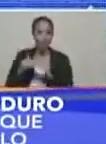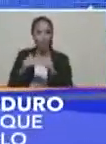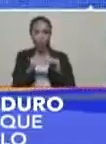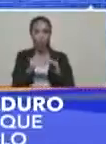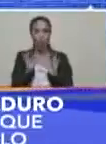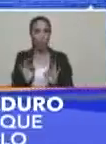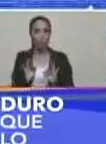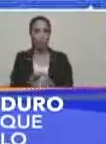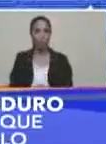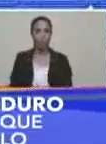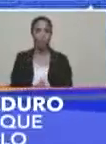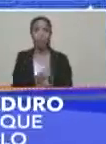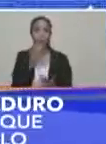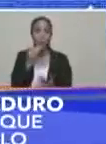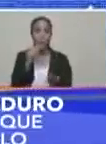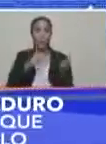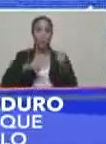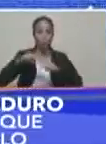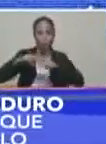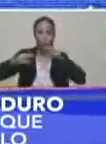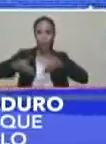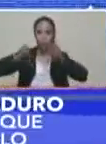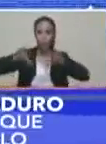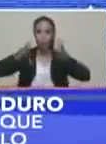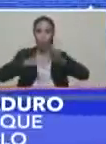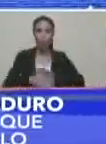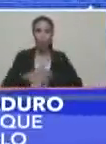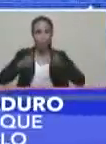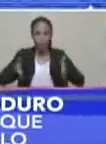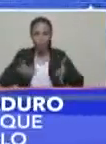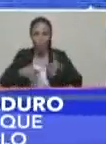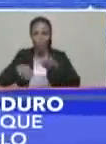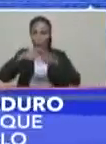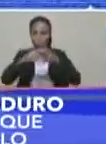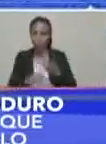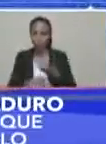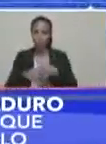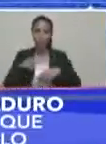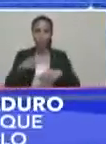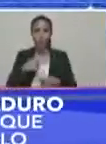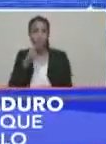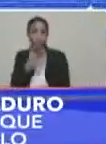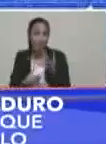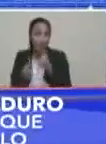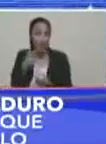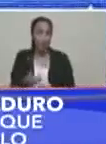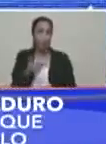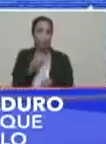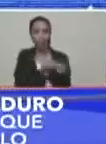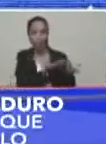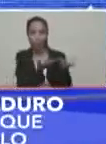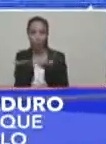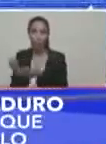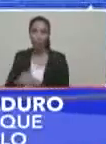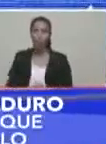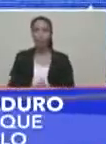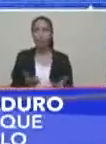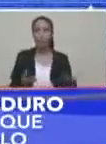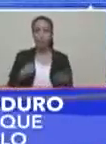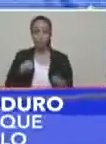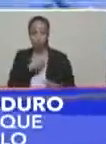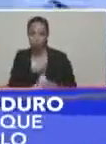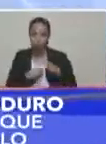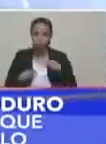en la infraestructura, en los equipos médicos, en la garantía de las medicinas para los consultorios, en